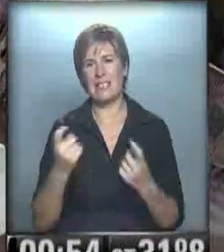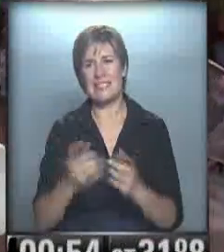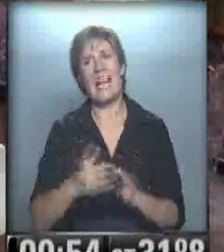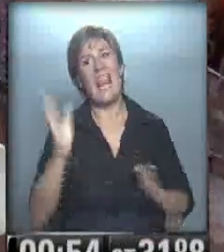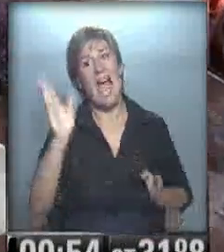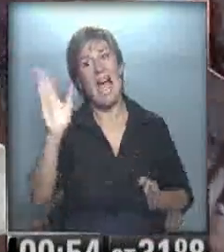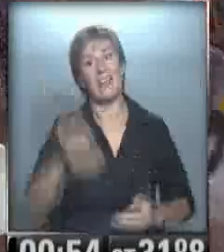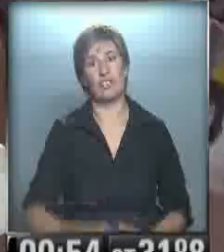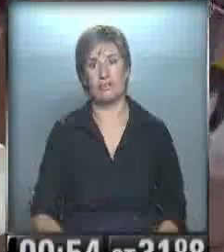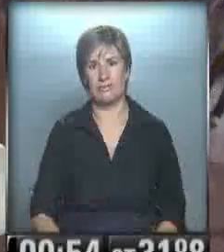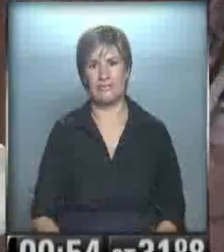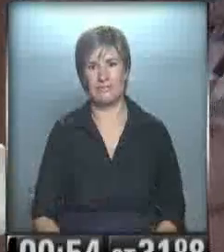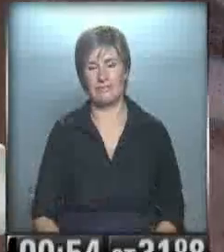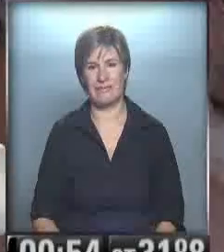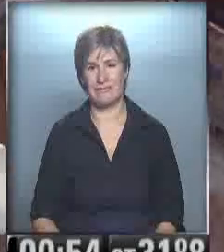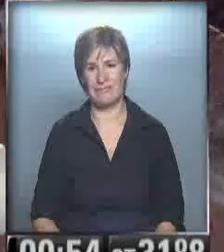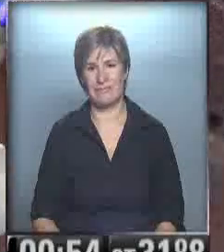vuelo.